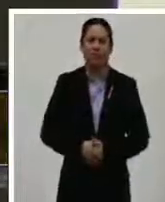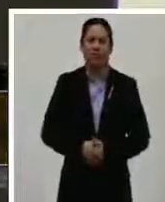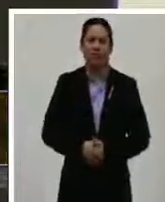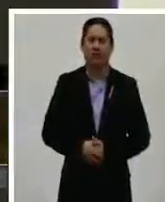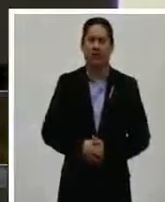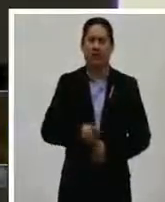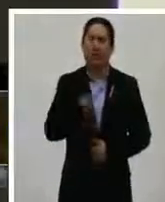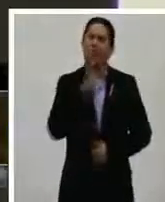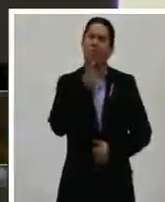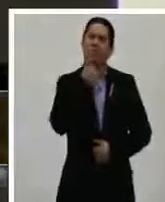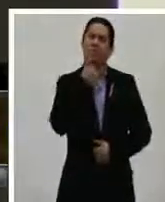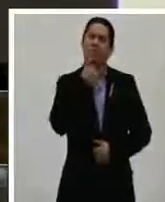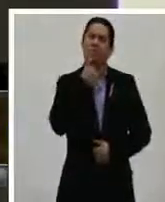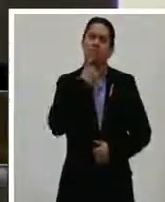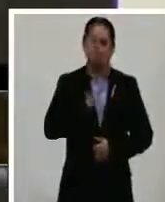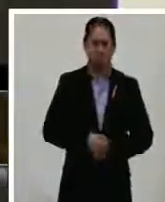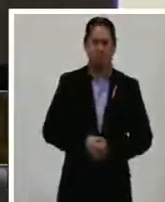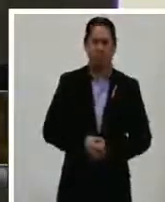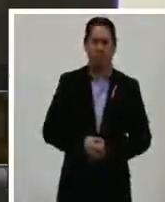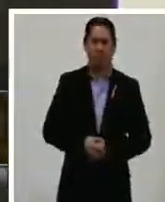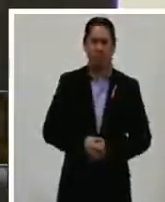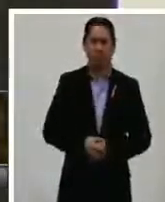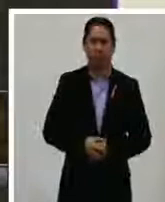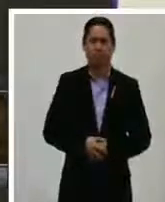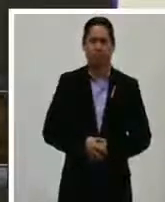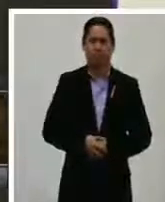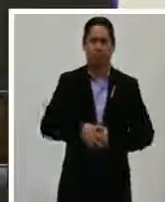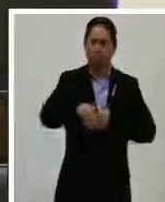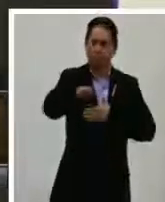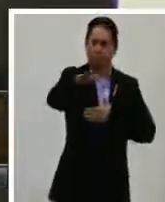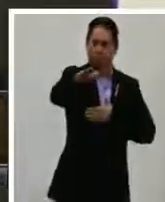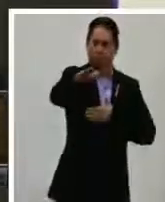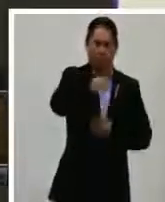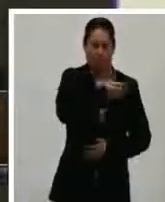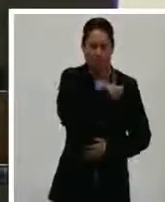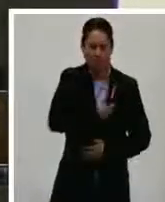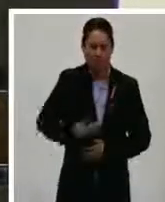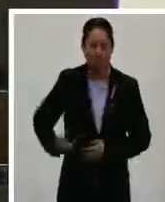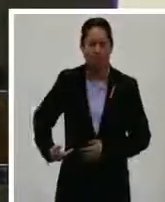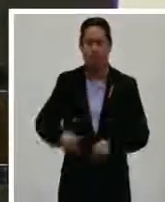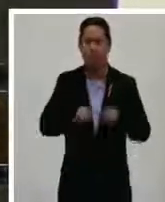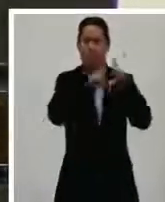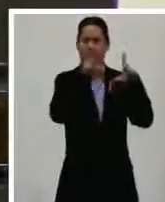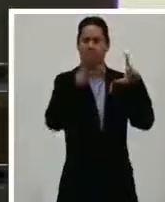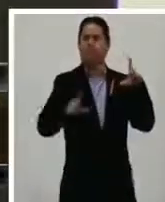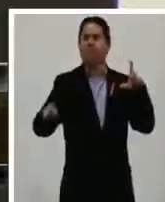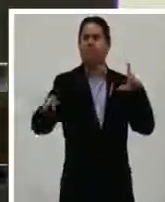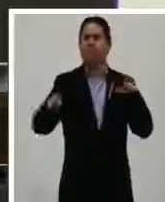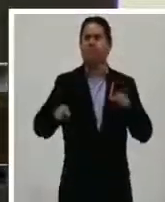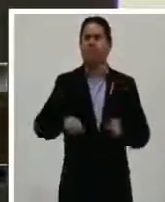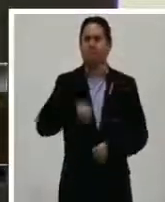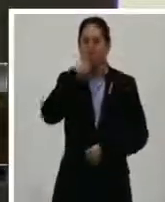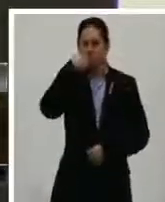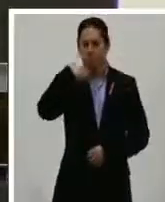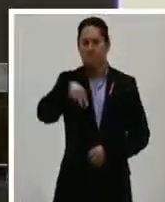andrés manuel lópez obrador rindió protesta como presidente de la republica